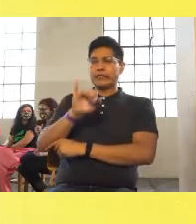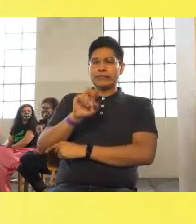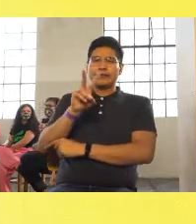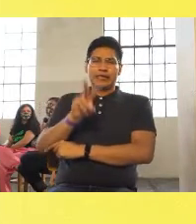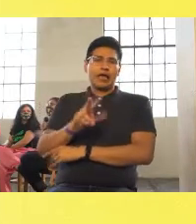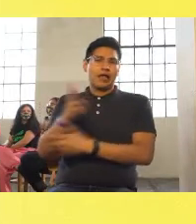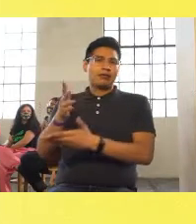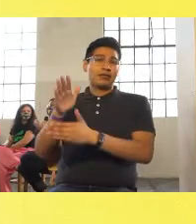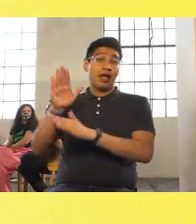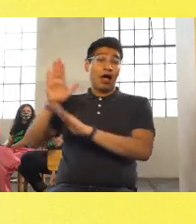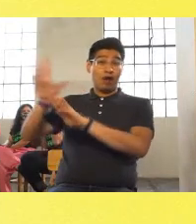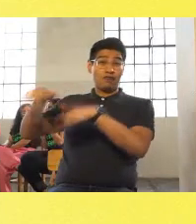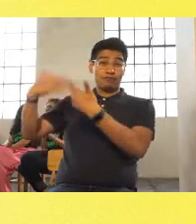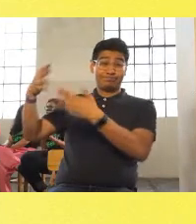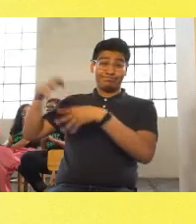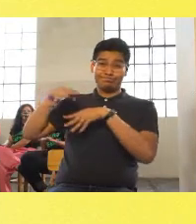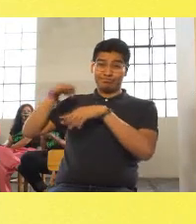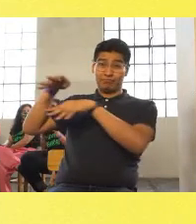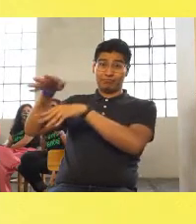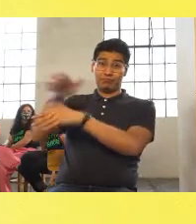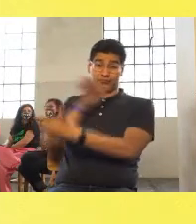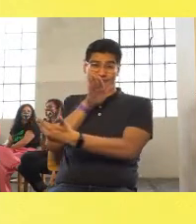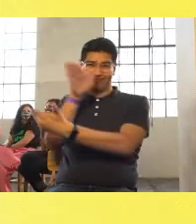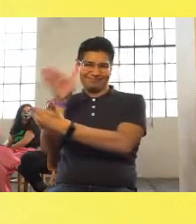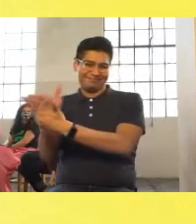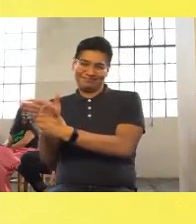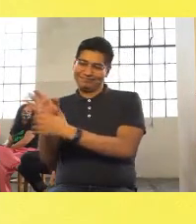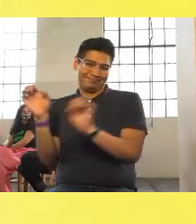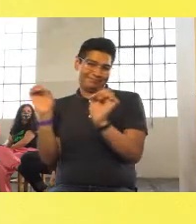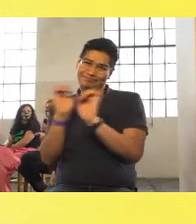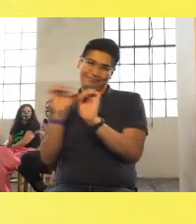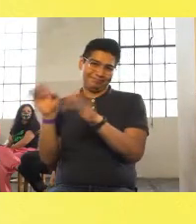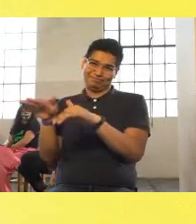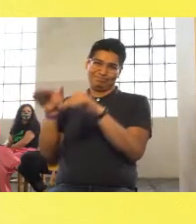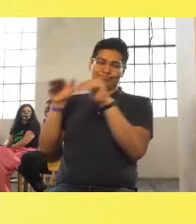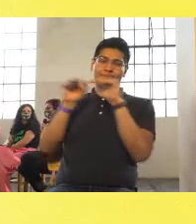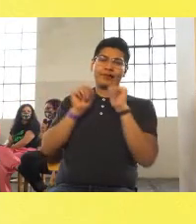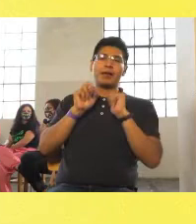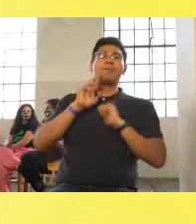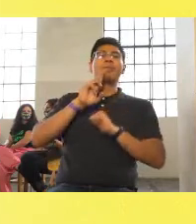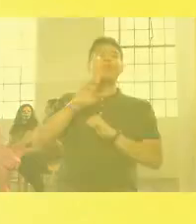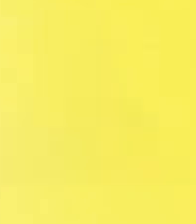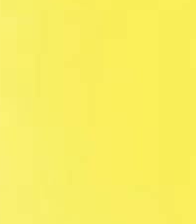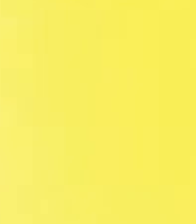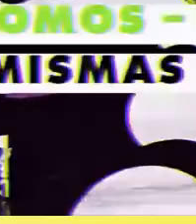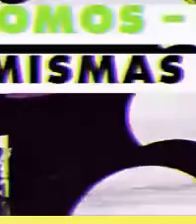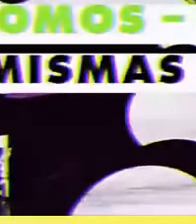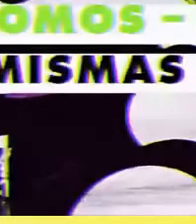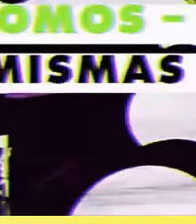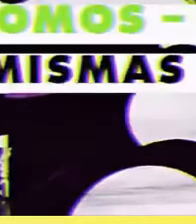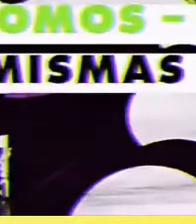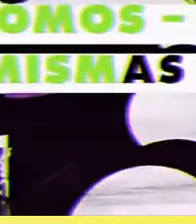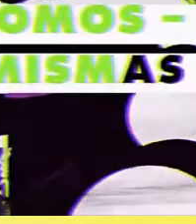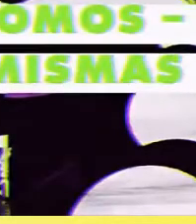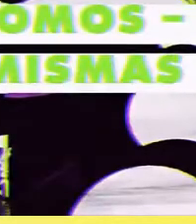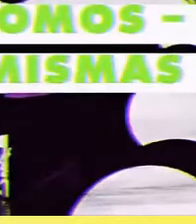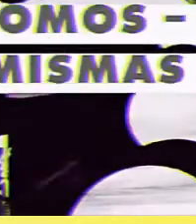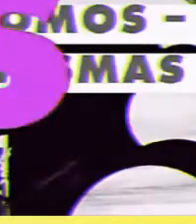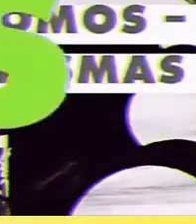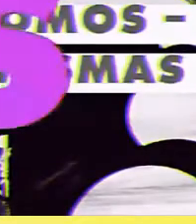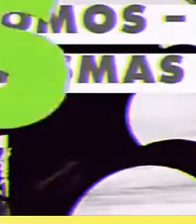obvias razones y que entonces que había que idear una activación que pudiera ser como replicada desde nuestras casas de forma segura